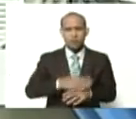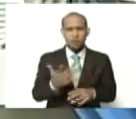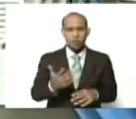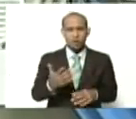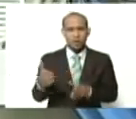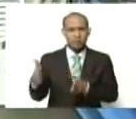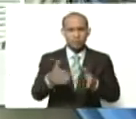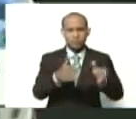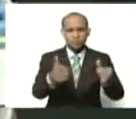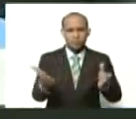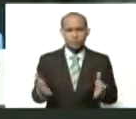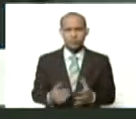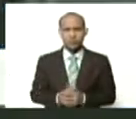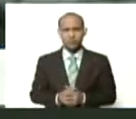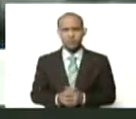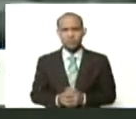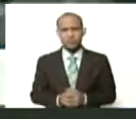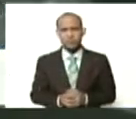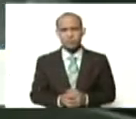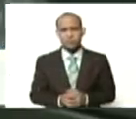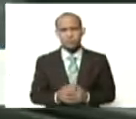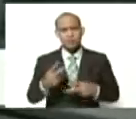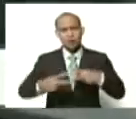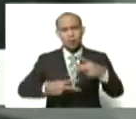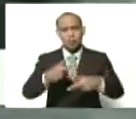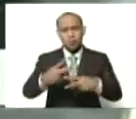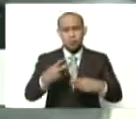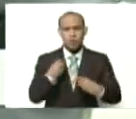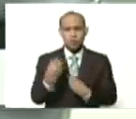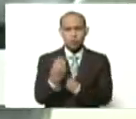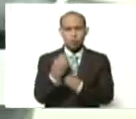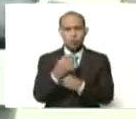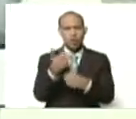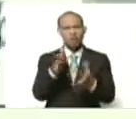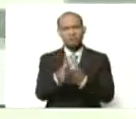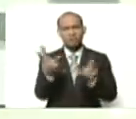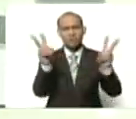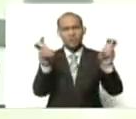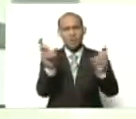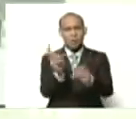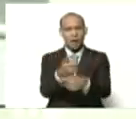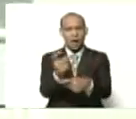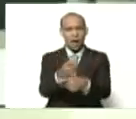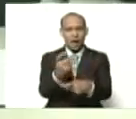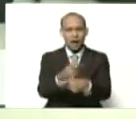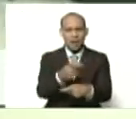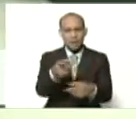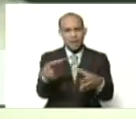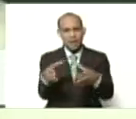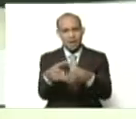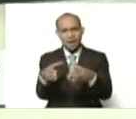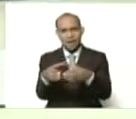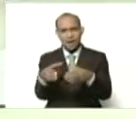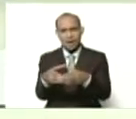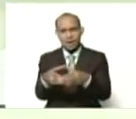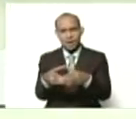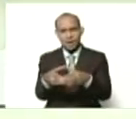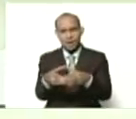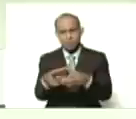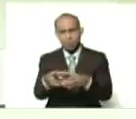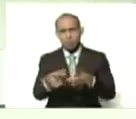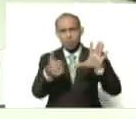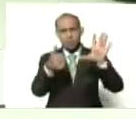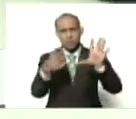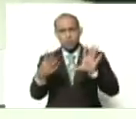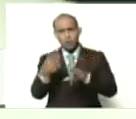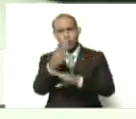desierto de este proceso oncológico como lo es el cáncer. De manera que este equipo tomógrafo de 64